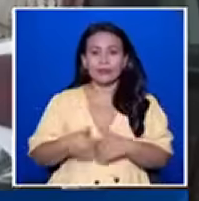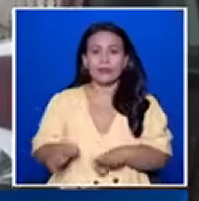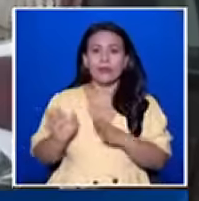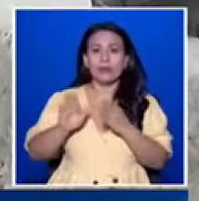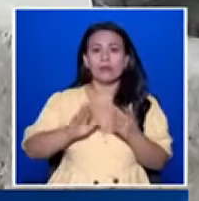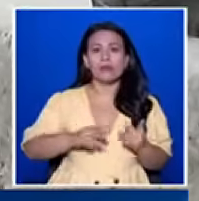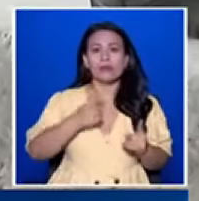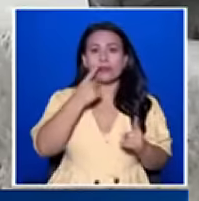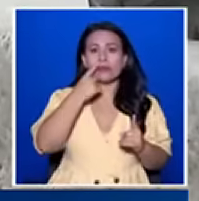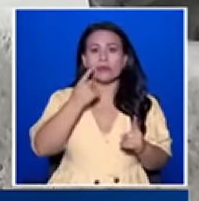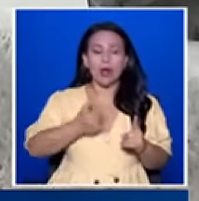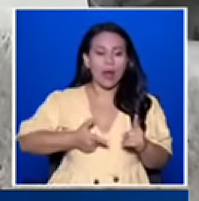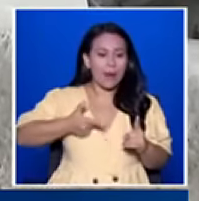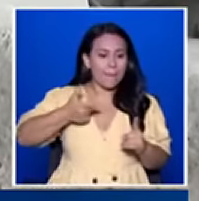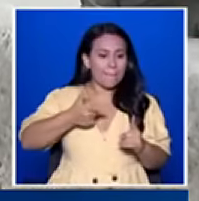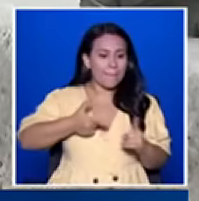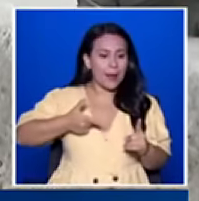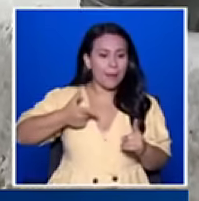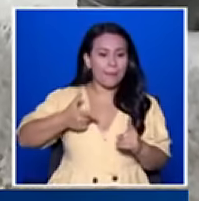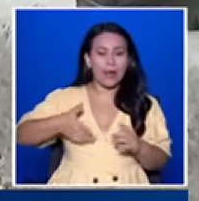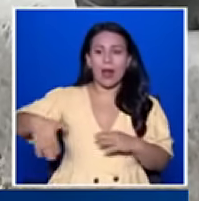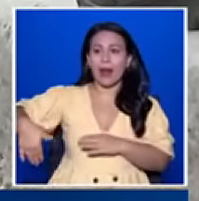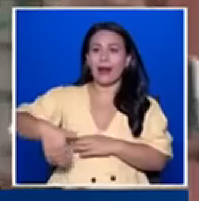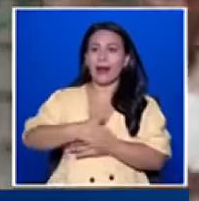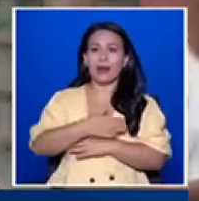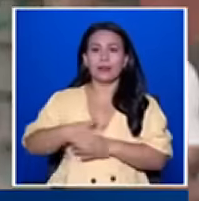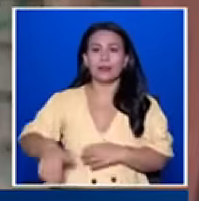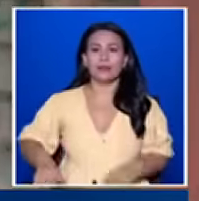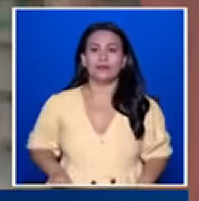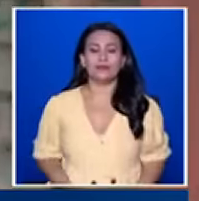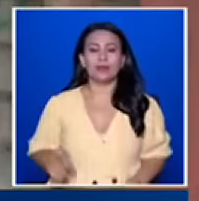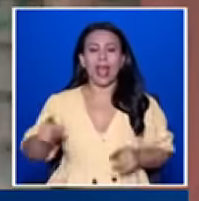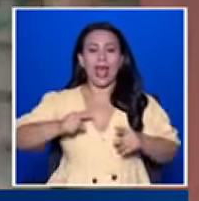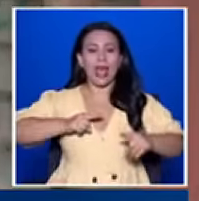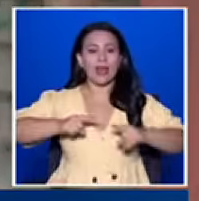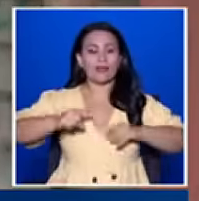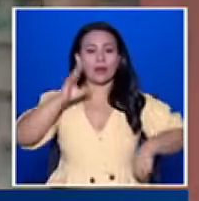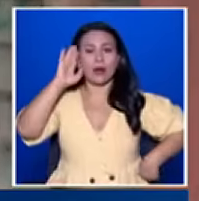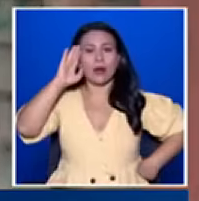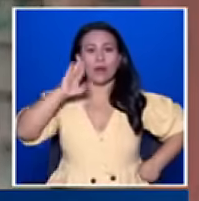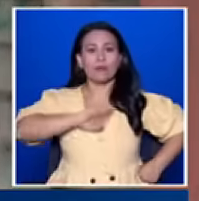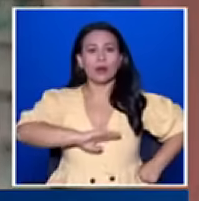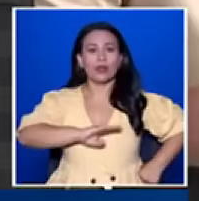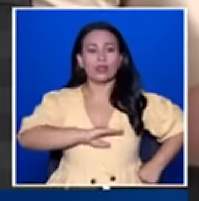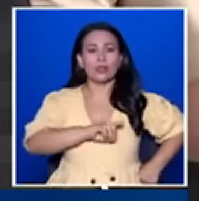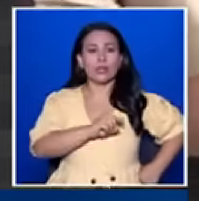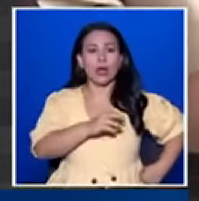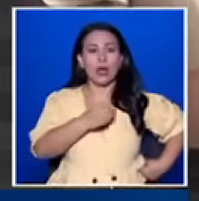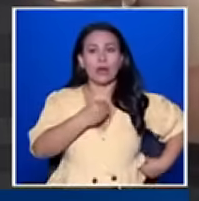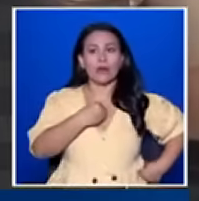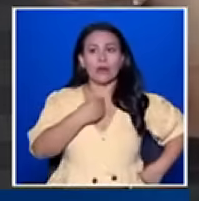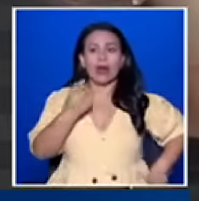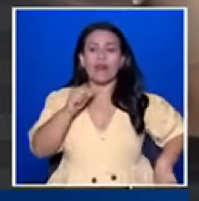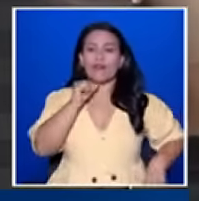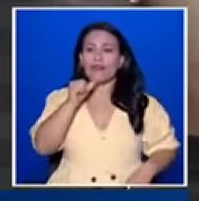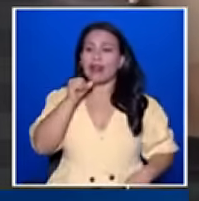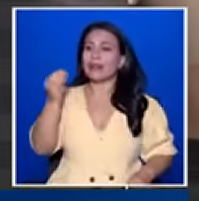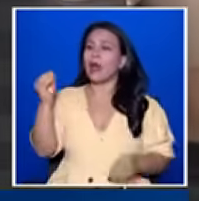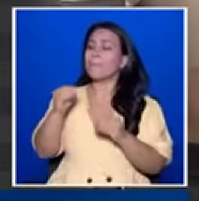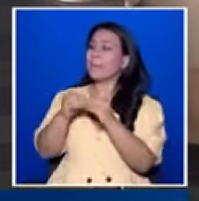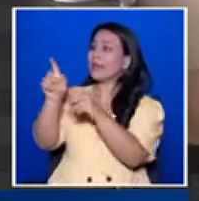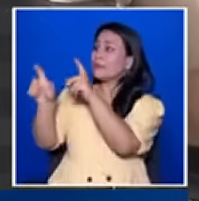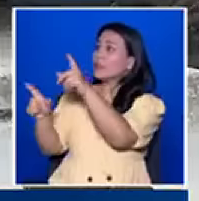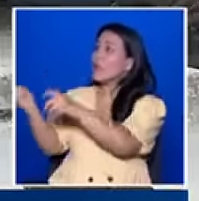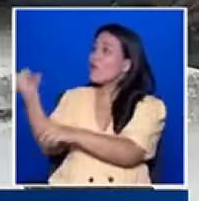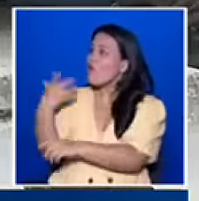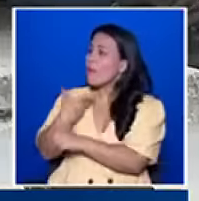de un hombre que fue acribillado en plena vía pública. El jefe policial del distrito Esteros indicó que la escasa información proporcionada por